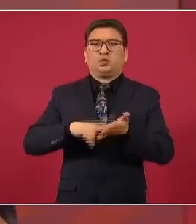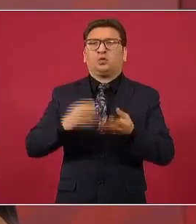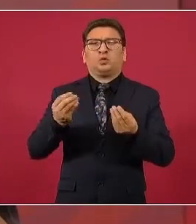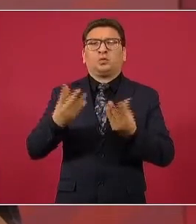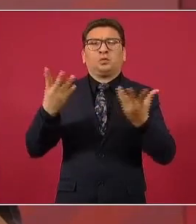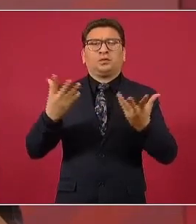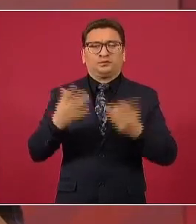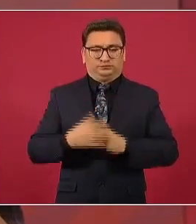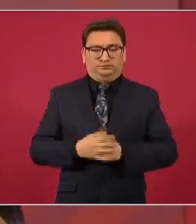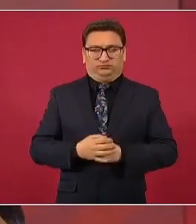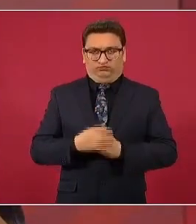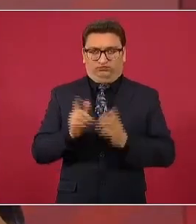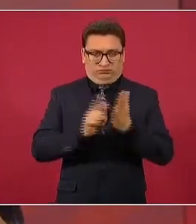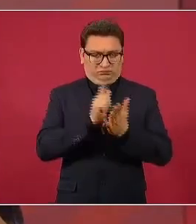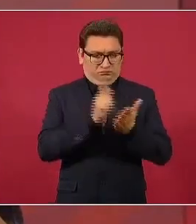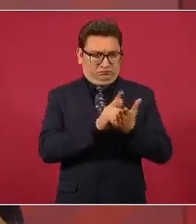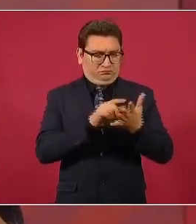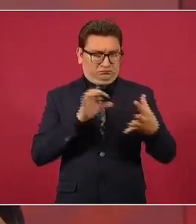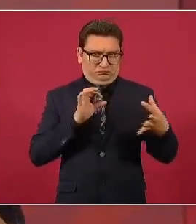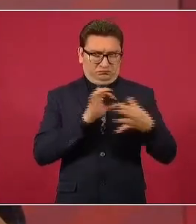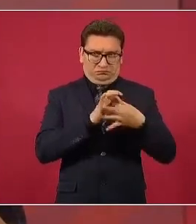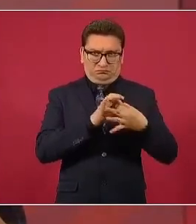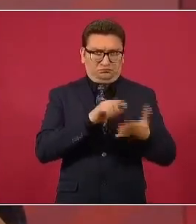con nuestra legislación